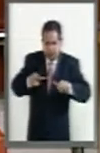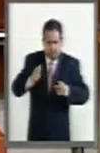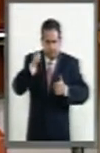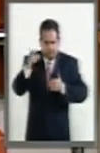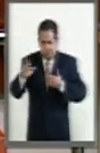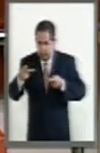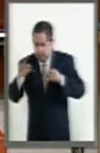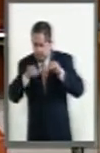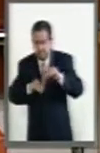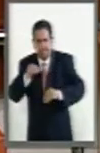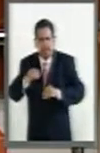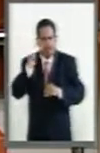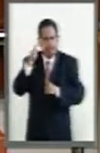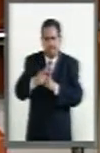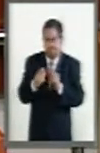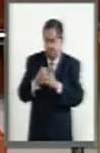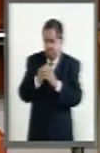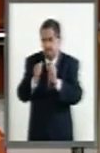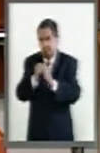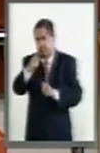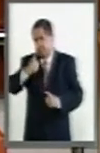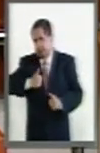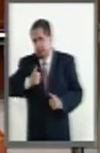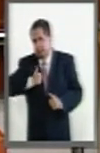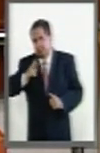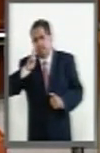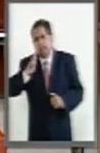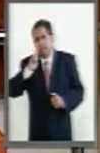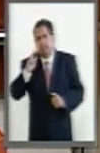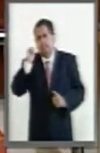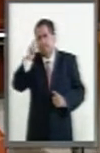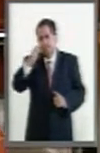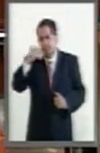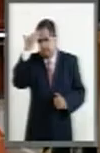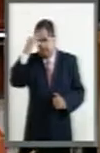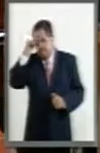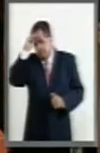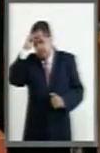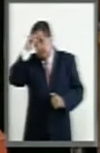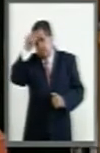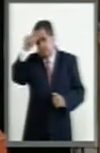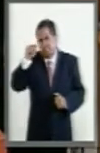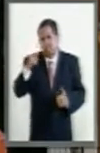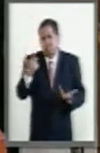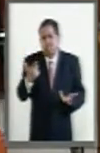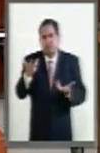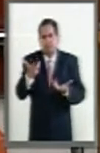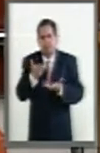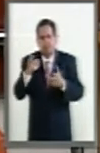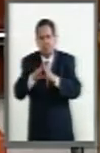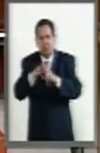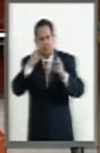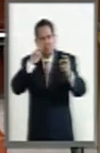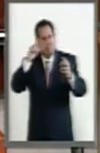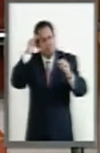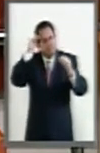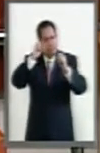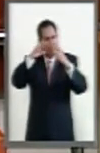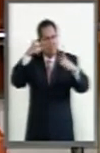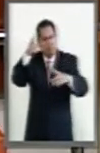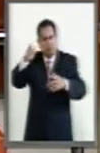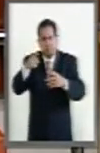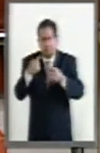por ejemplo, reunirnos con Canadá para saber qué están pensando, qué están ellos vislumbrando ante